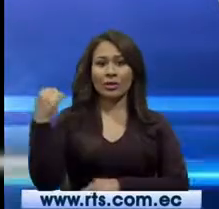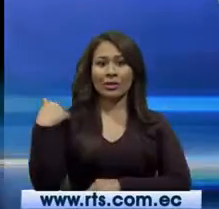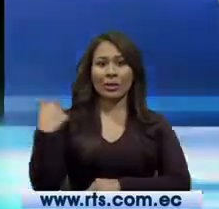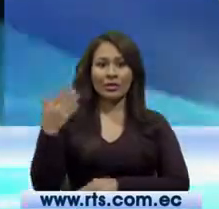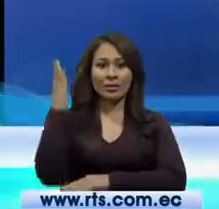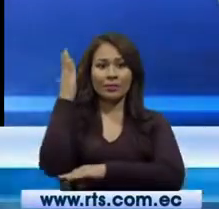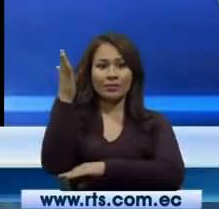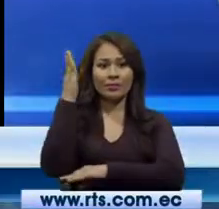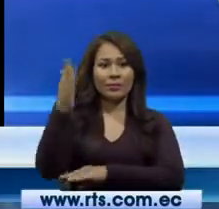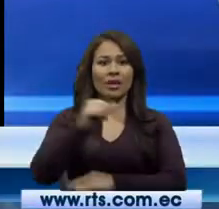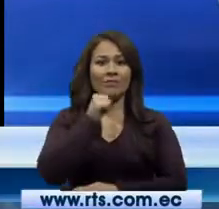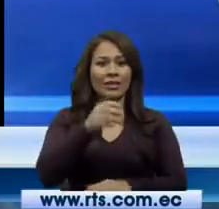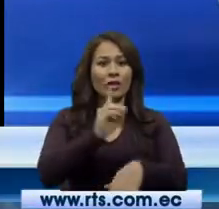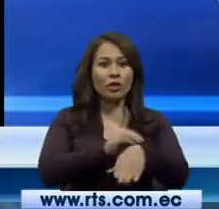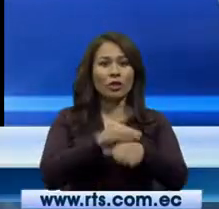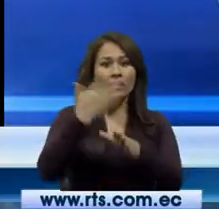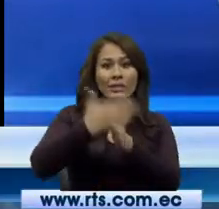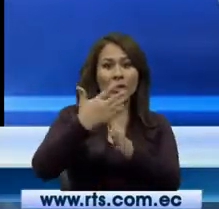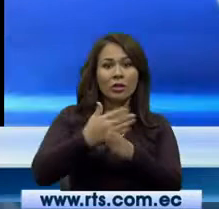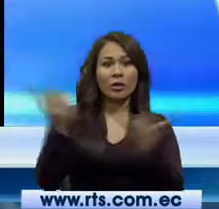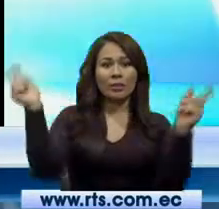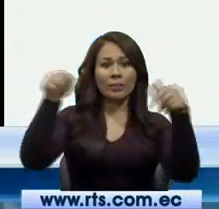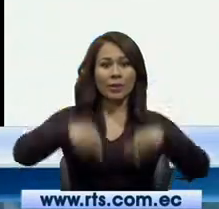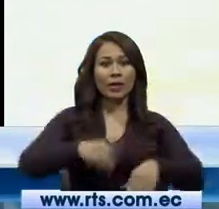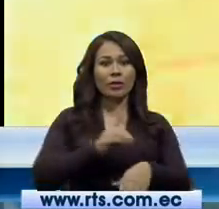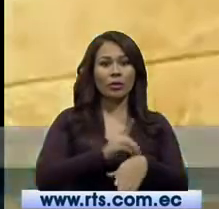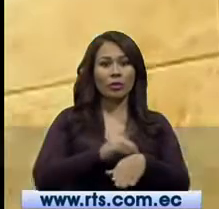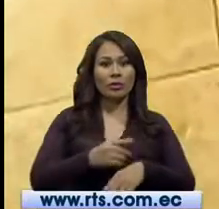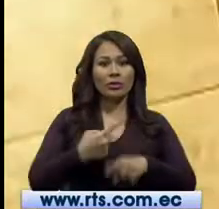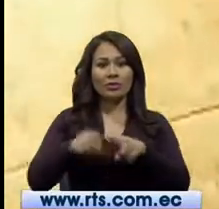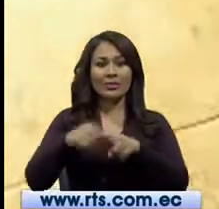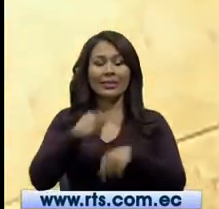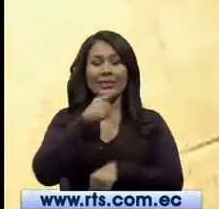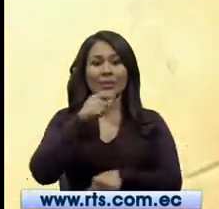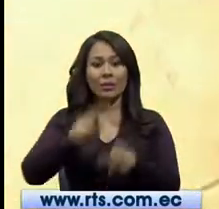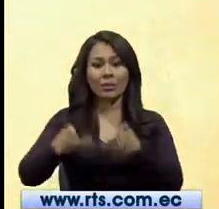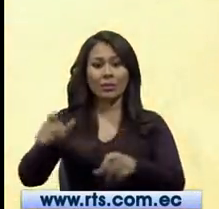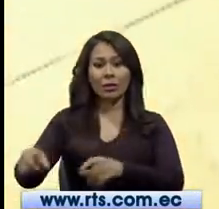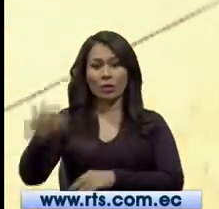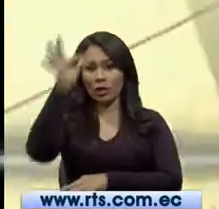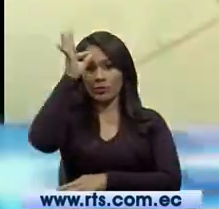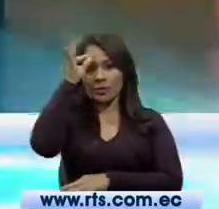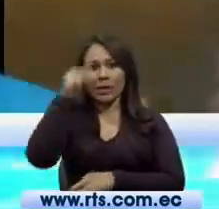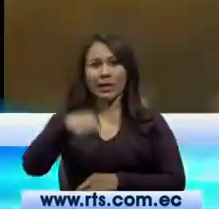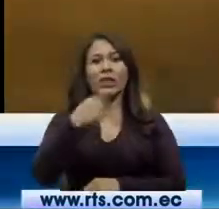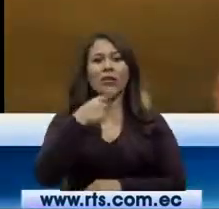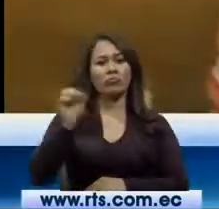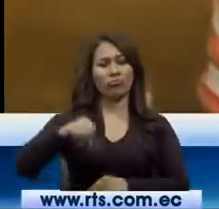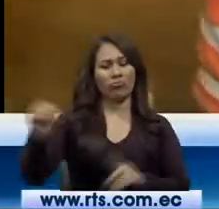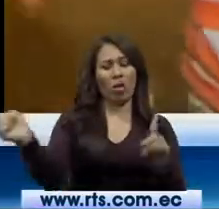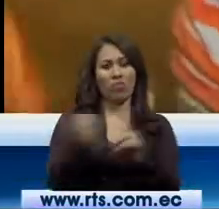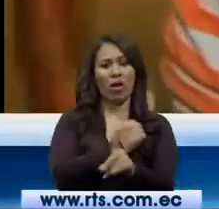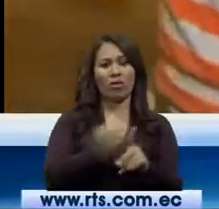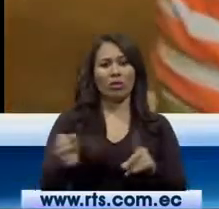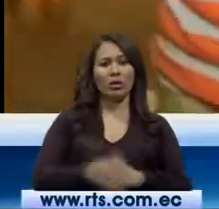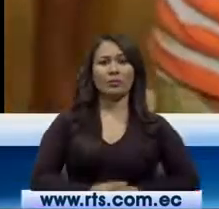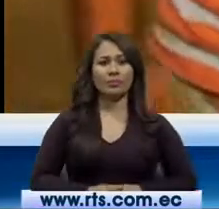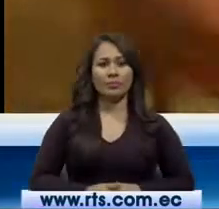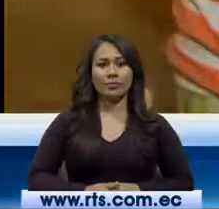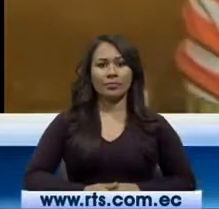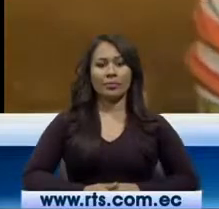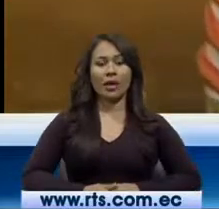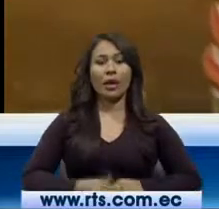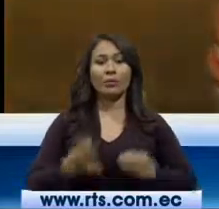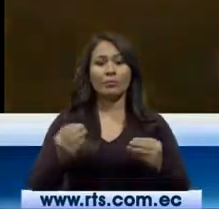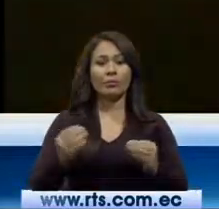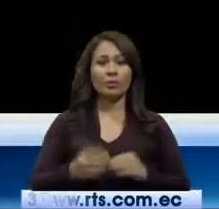charlas psicológicas y la asistencia médica de vida. Varios internos denunciaron maltratos. Los ponen de tripo, de cabeza, lo